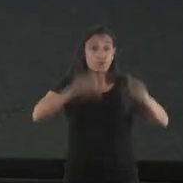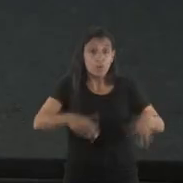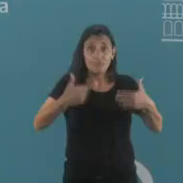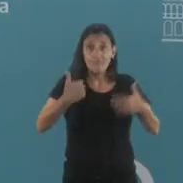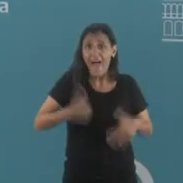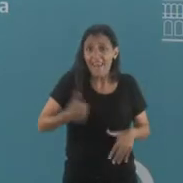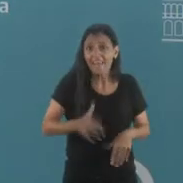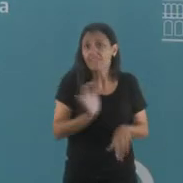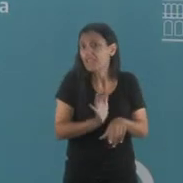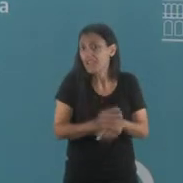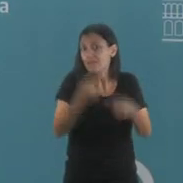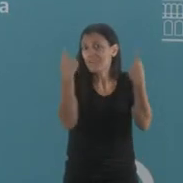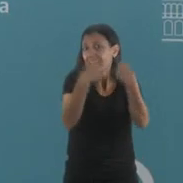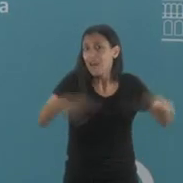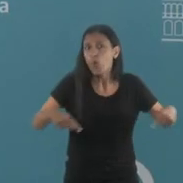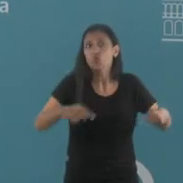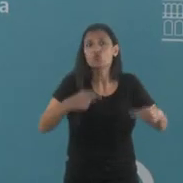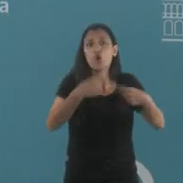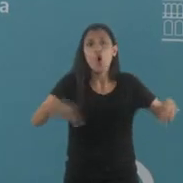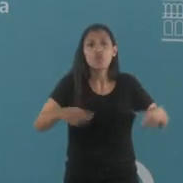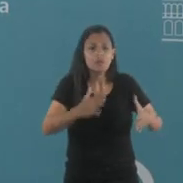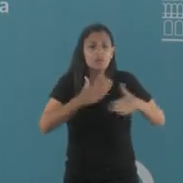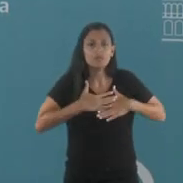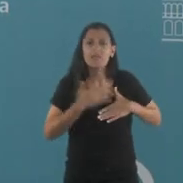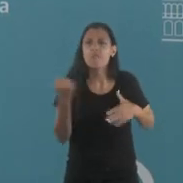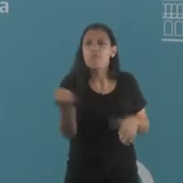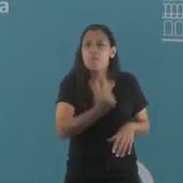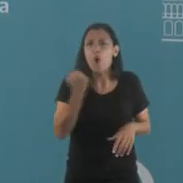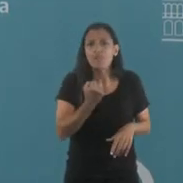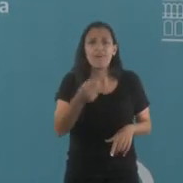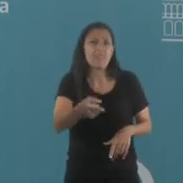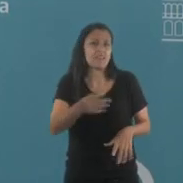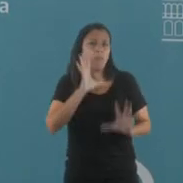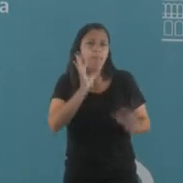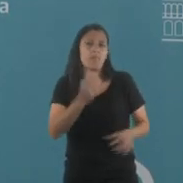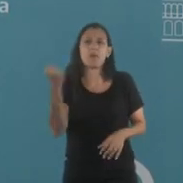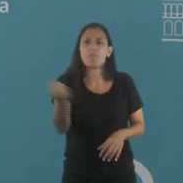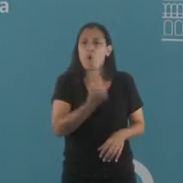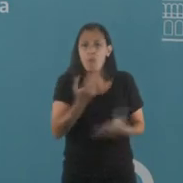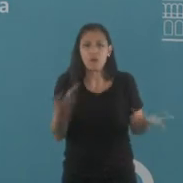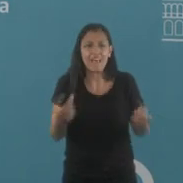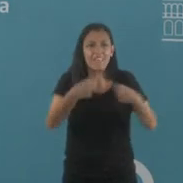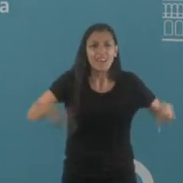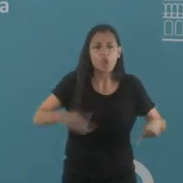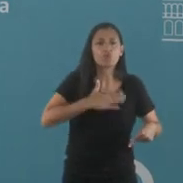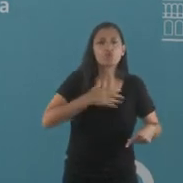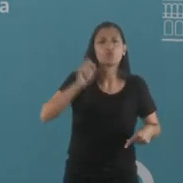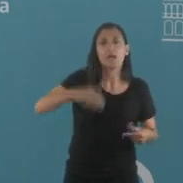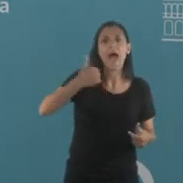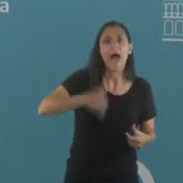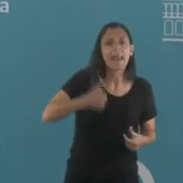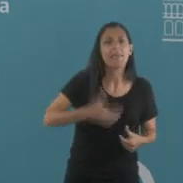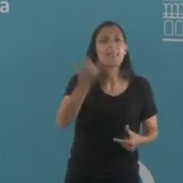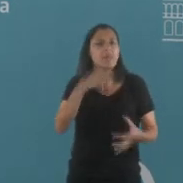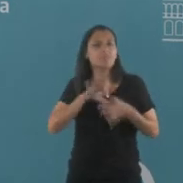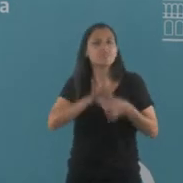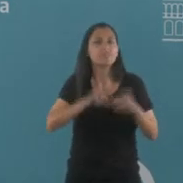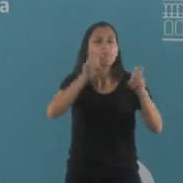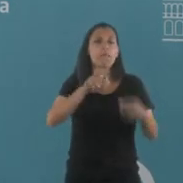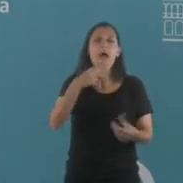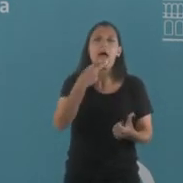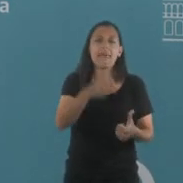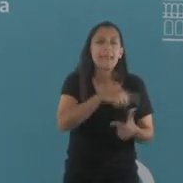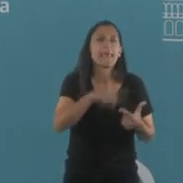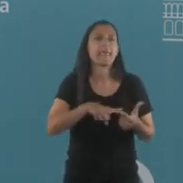región son recursos invalorables, importantísimos, y esto está claro, y son recursos estratégicos para todo el mundo porque tienen que ver con la energía y sobre todo